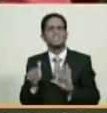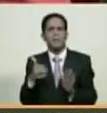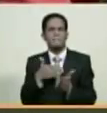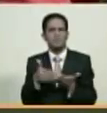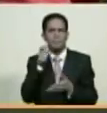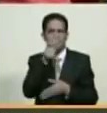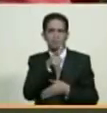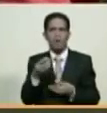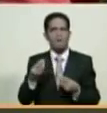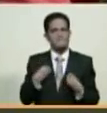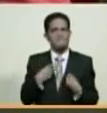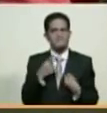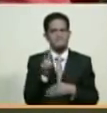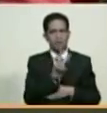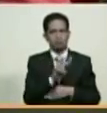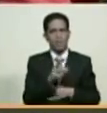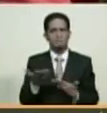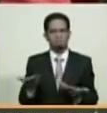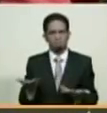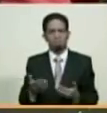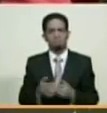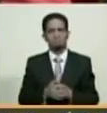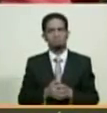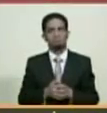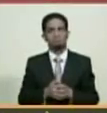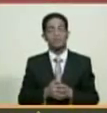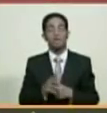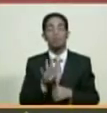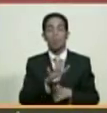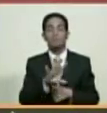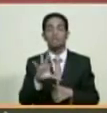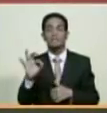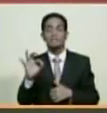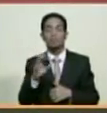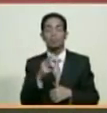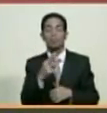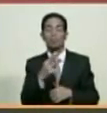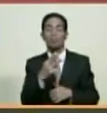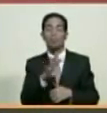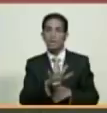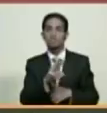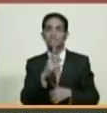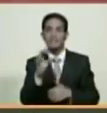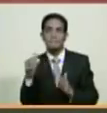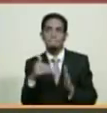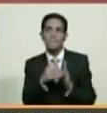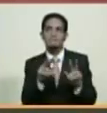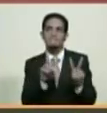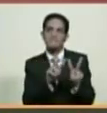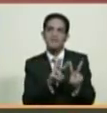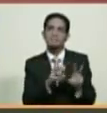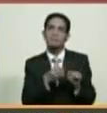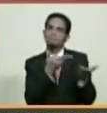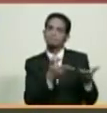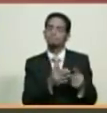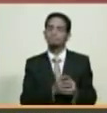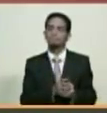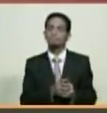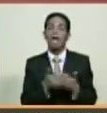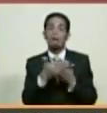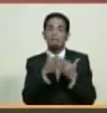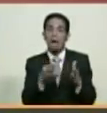allá? ¿Con las 430,000 viviendas que se les han entregado? ¿Con el 1,000,000 de cajas CLAP que reciben cada mes?